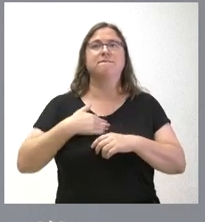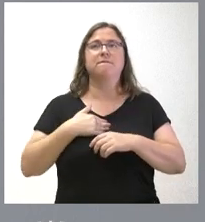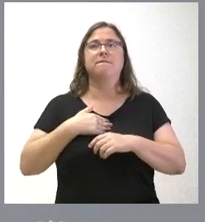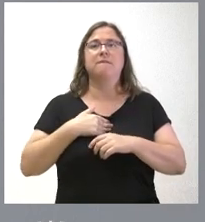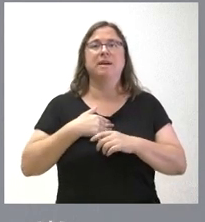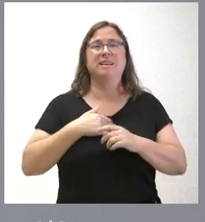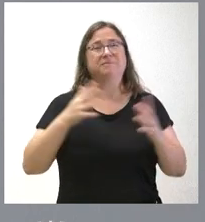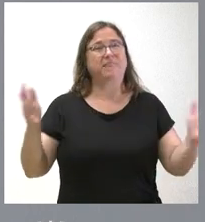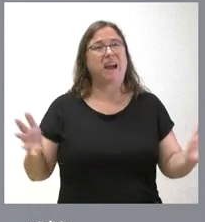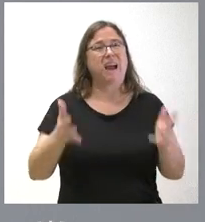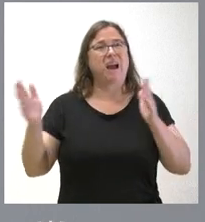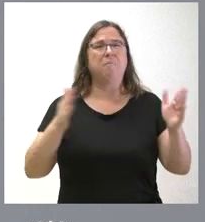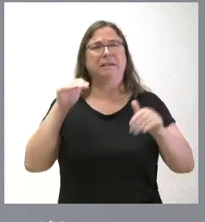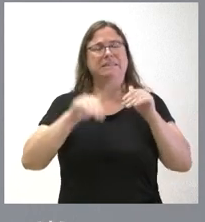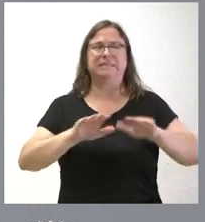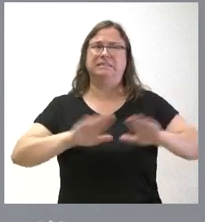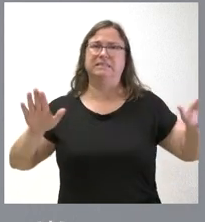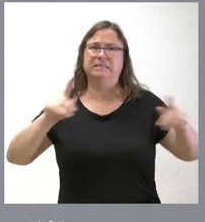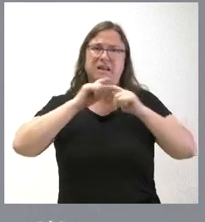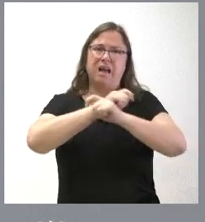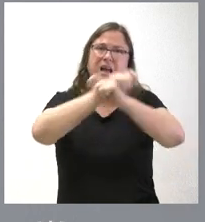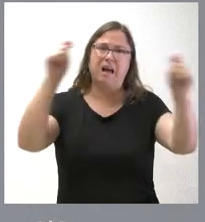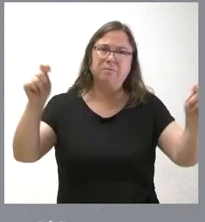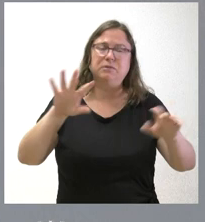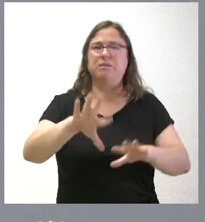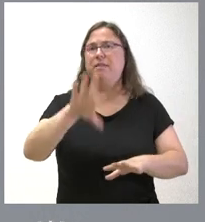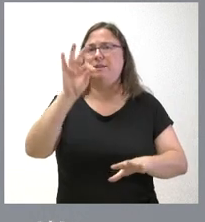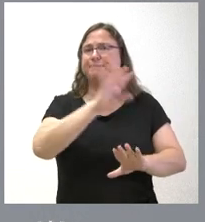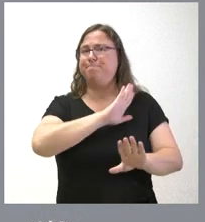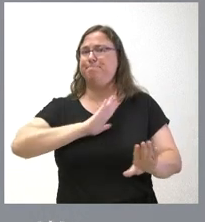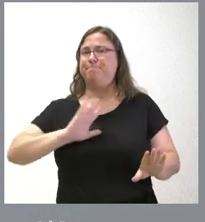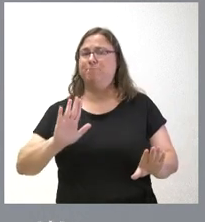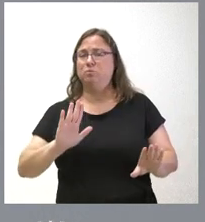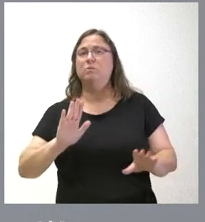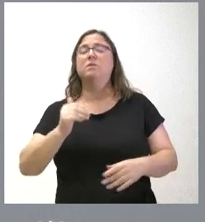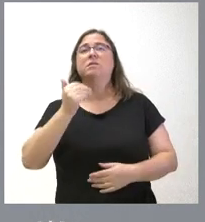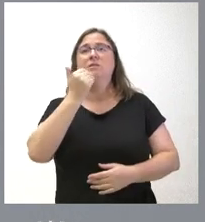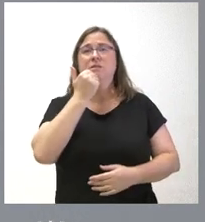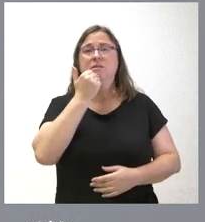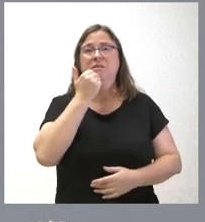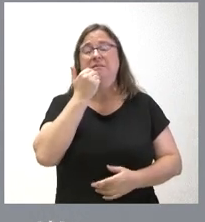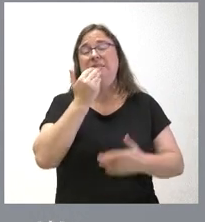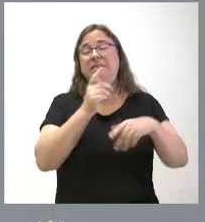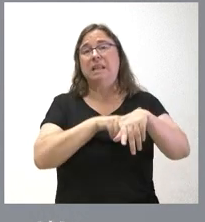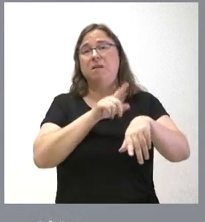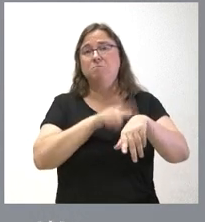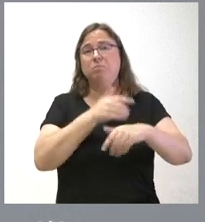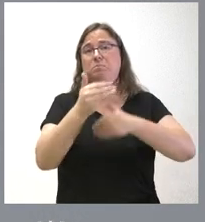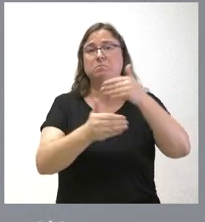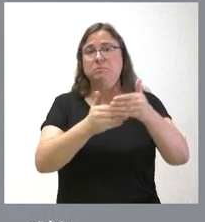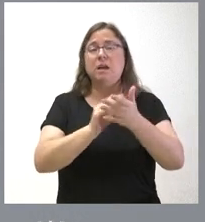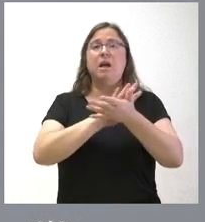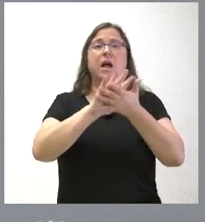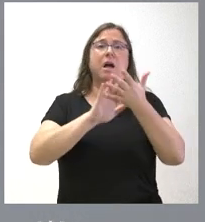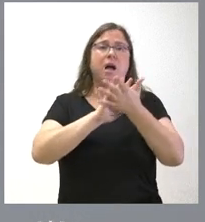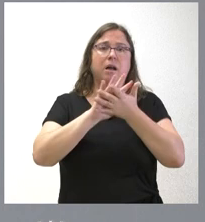momento de la campaña electoral los anuncios y las decisiones durante algún tiempo se habló